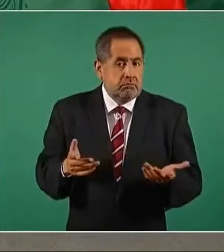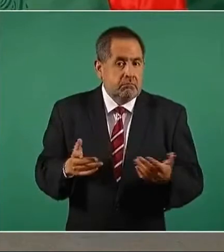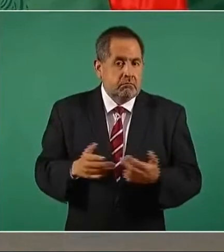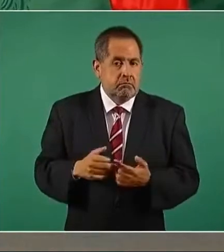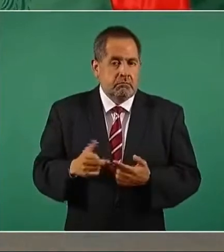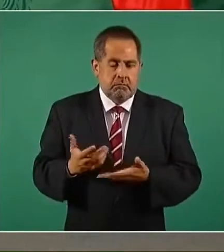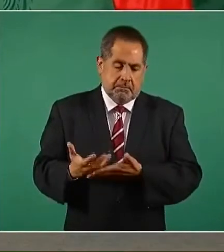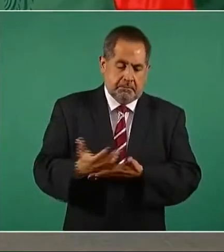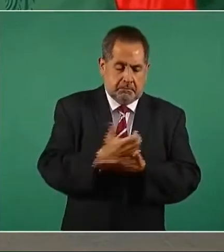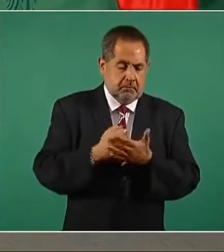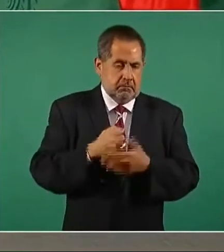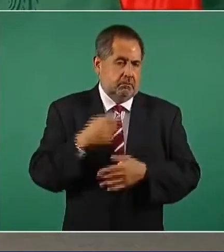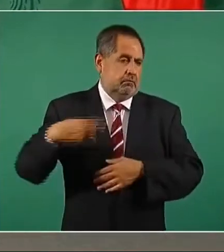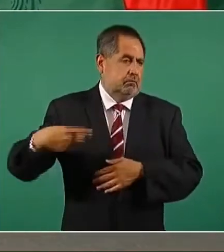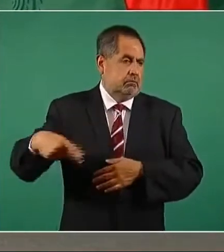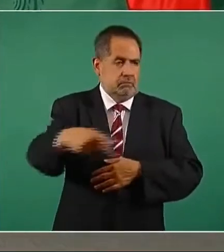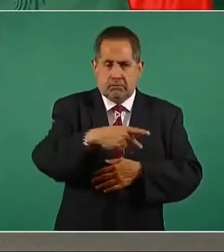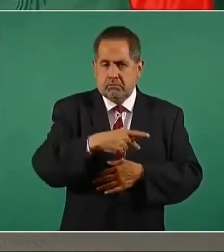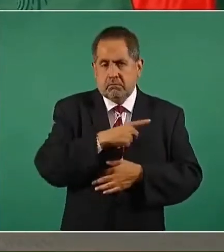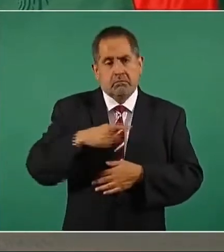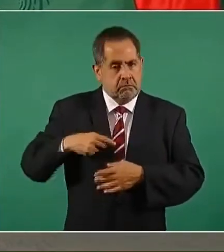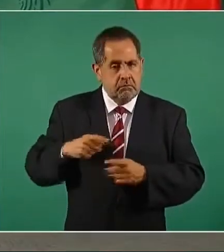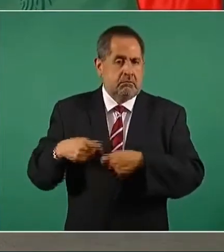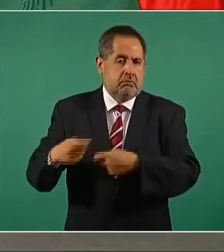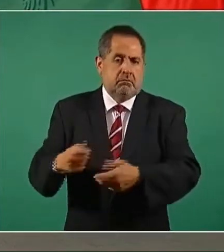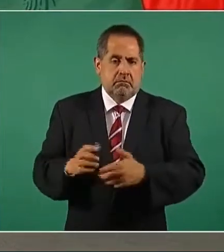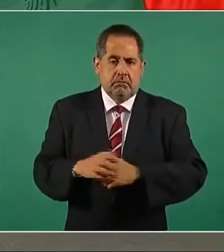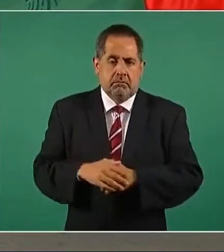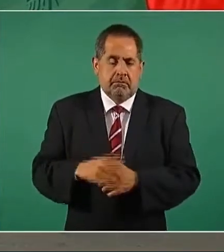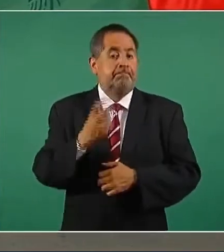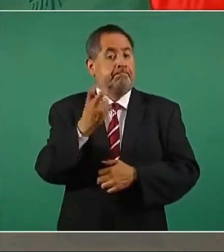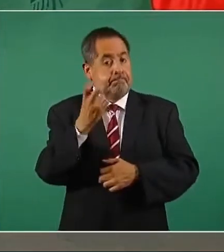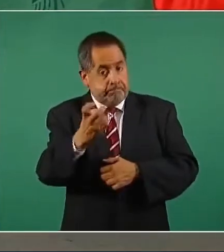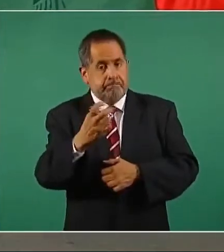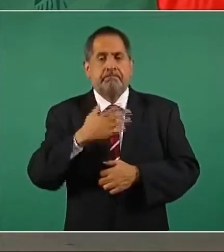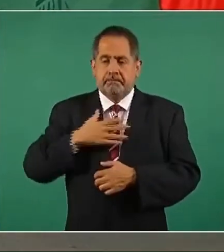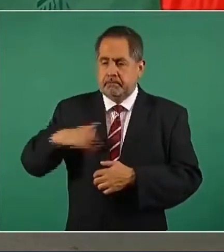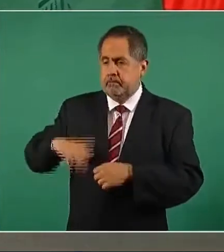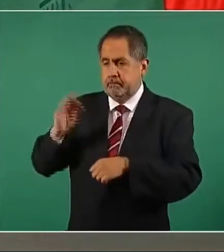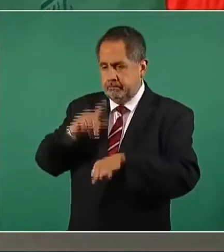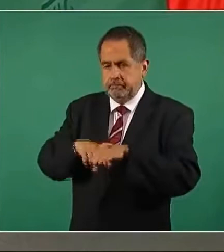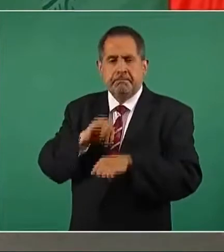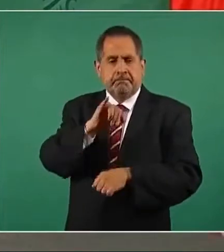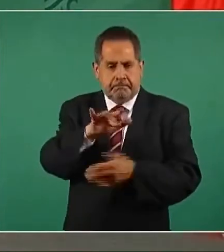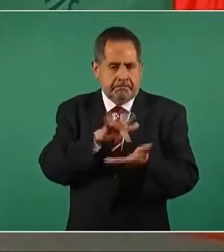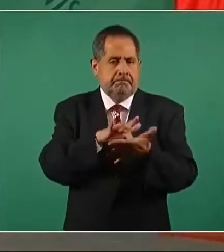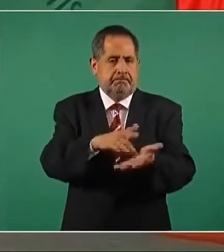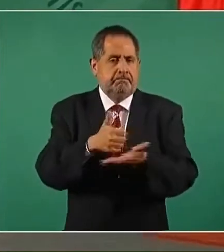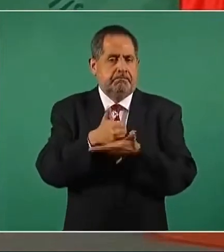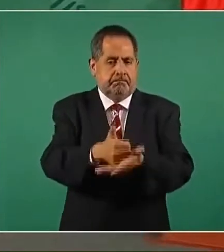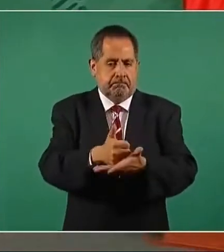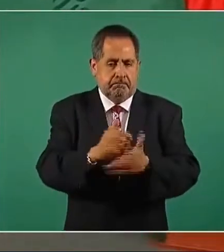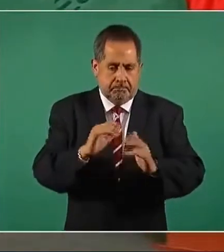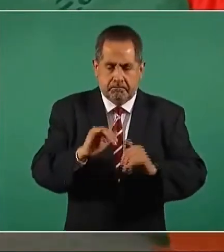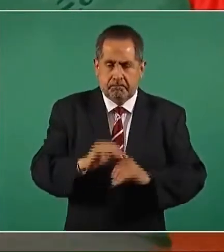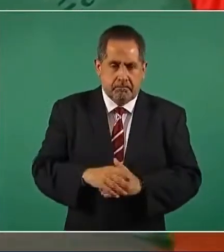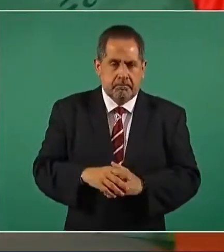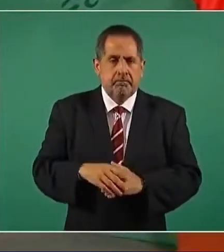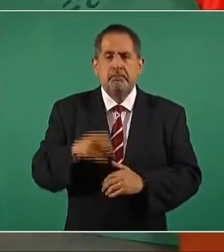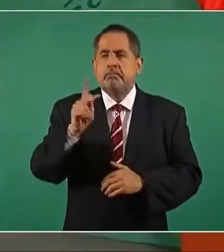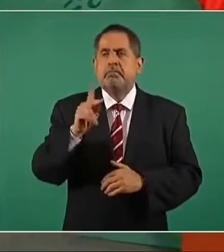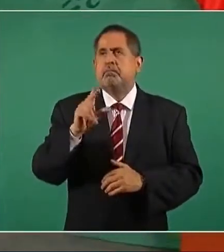sus ingresos, y en eso sí ayudamos, pero no es, a ver,